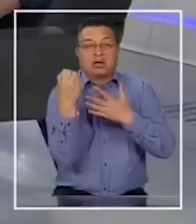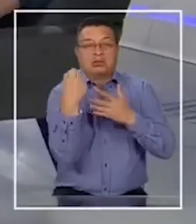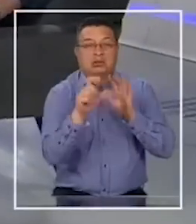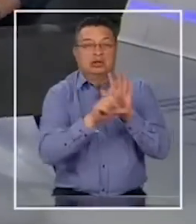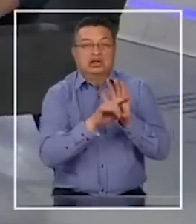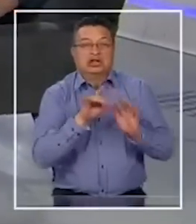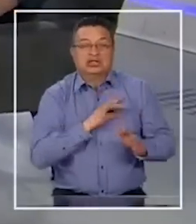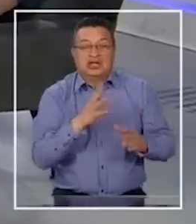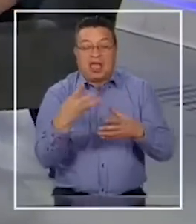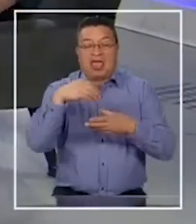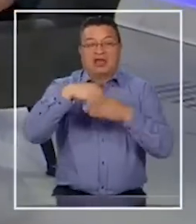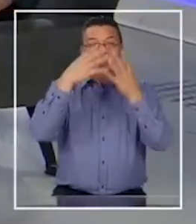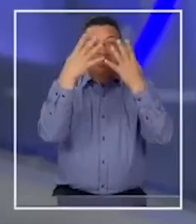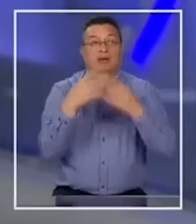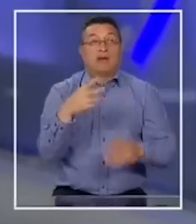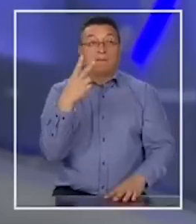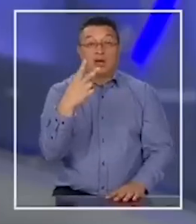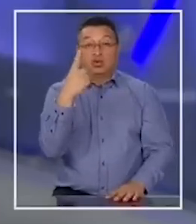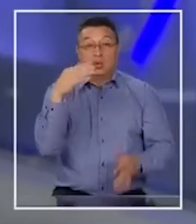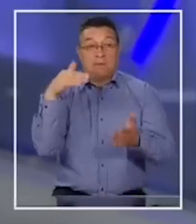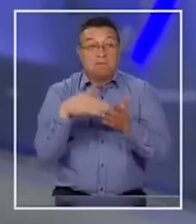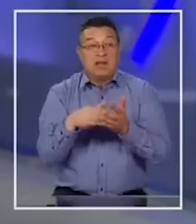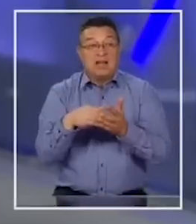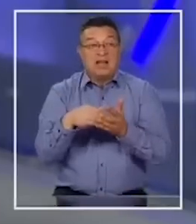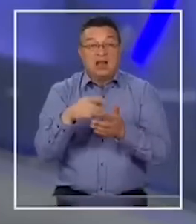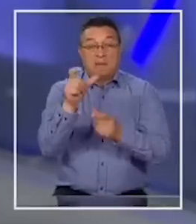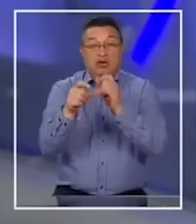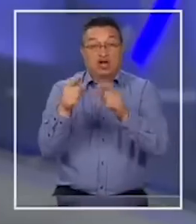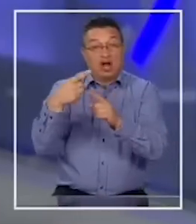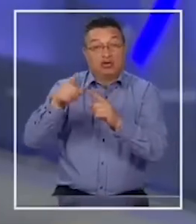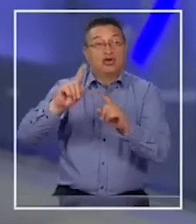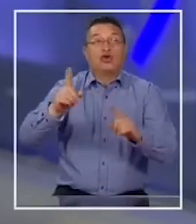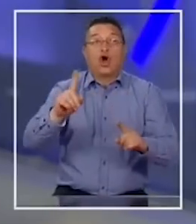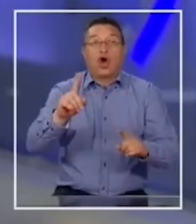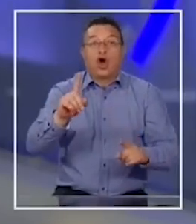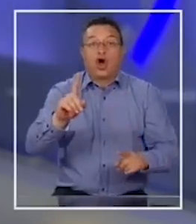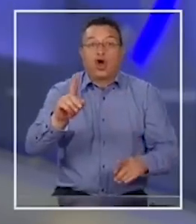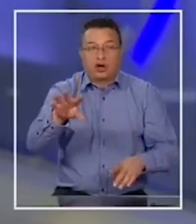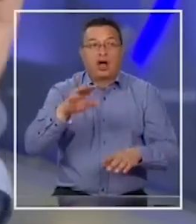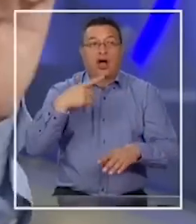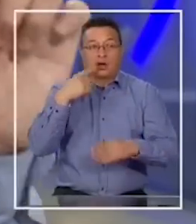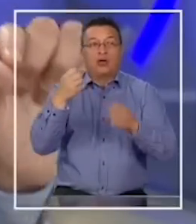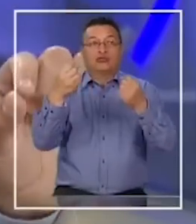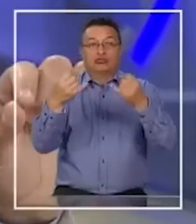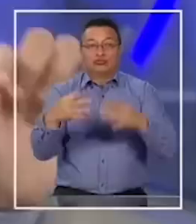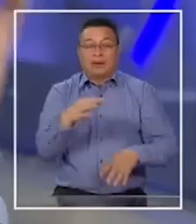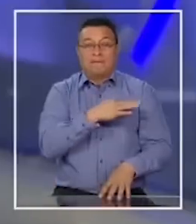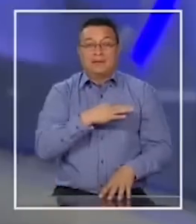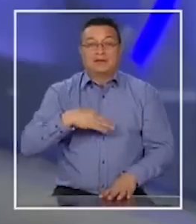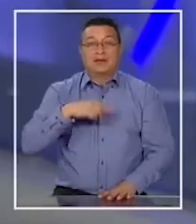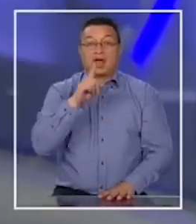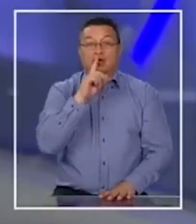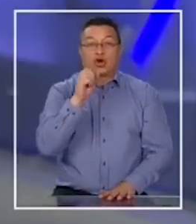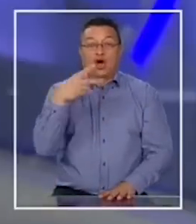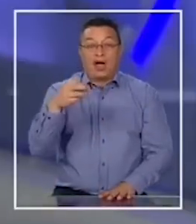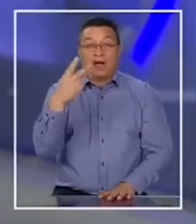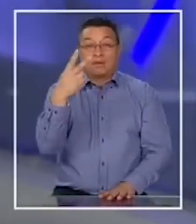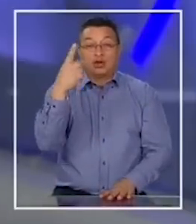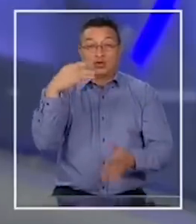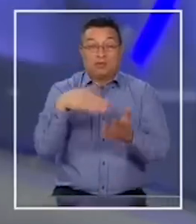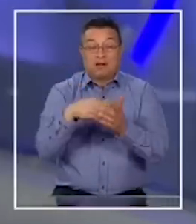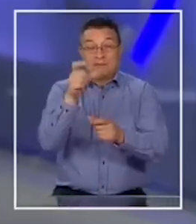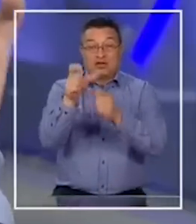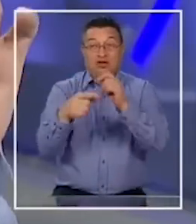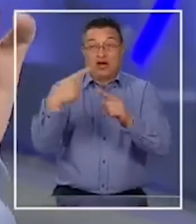chilenos dentro de las cárceles chilenas no no no lo que estoy diciendo mil personas